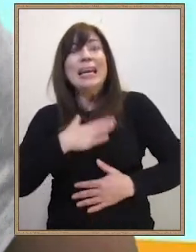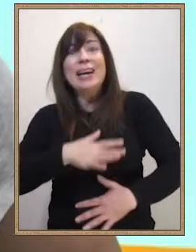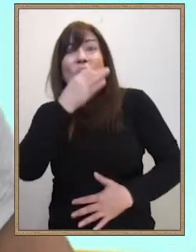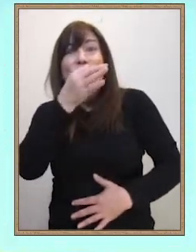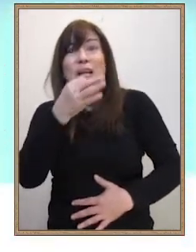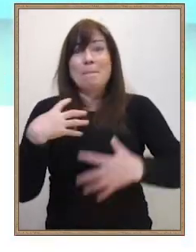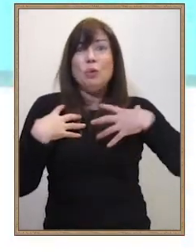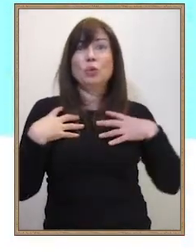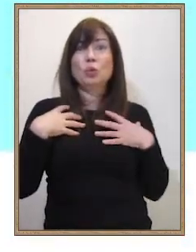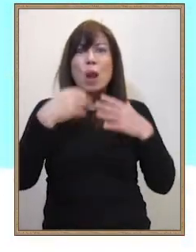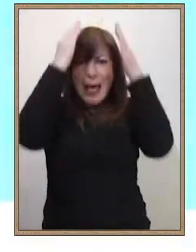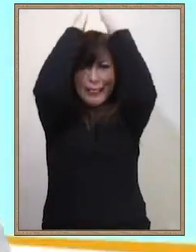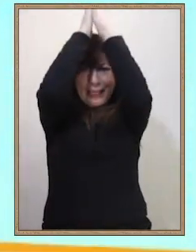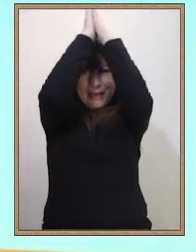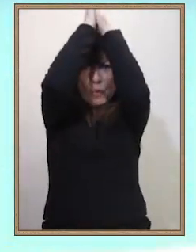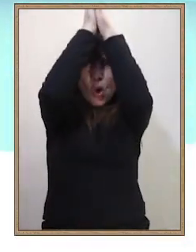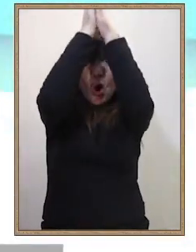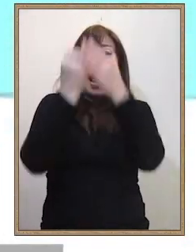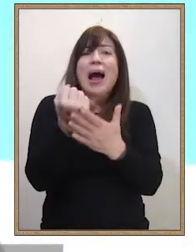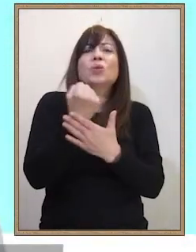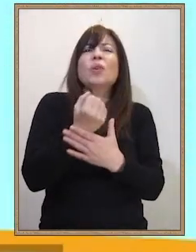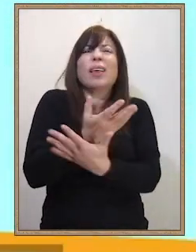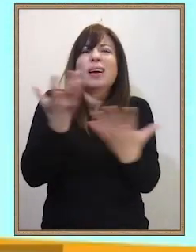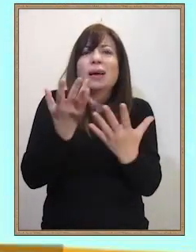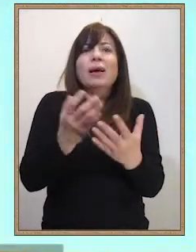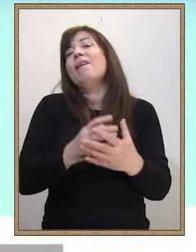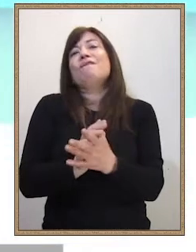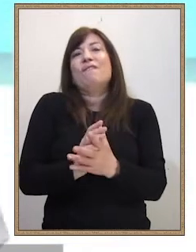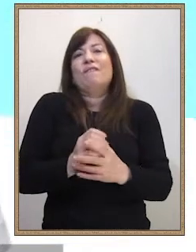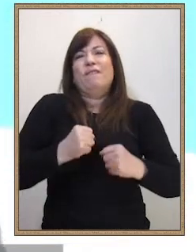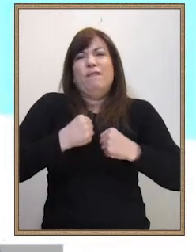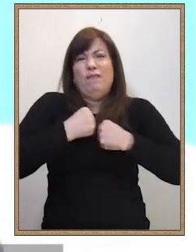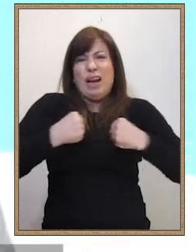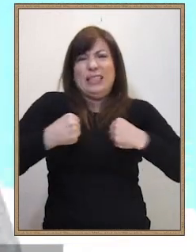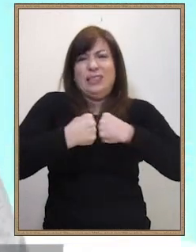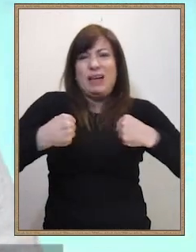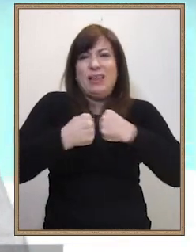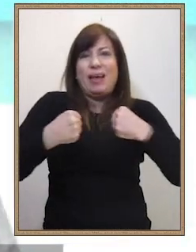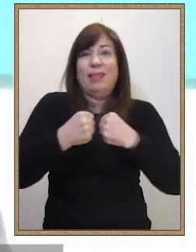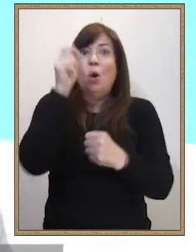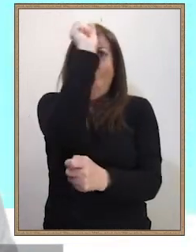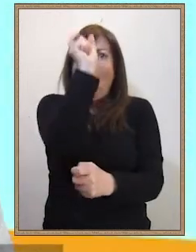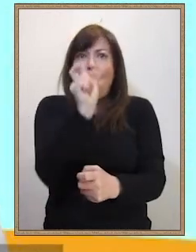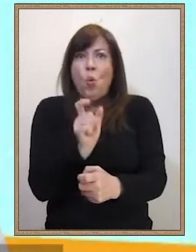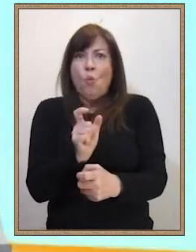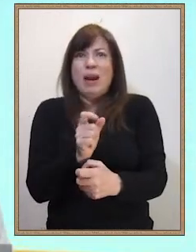Les quiero contar que esta postura del tiburón nos ayuda a darle más flexibilidad a la columna